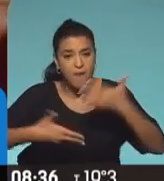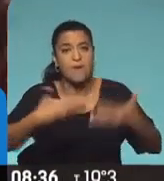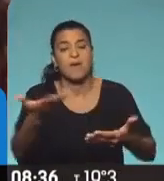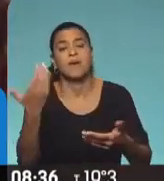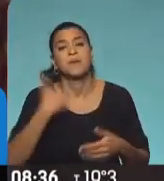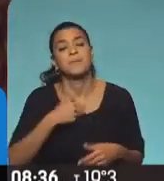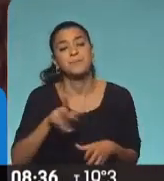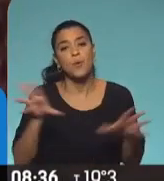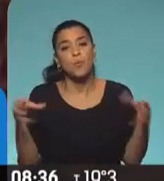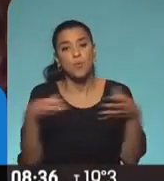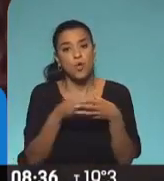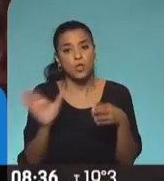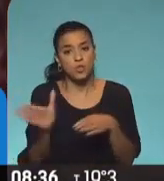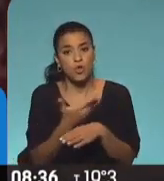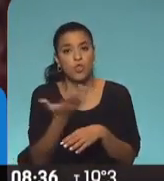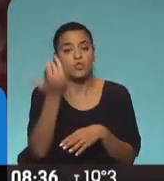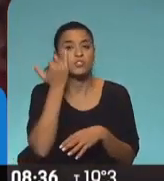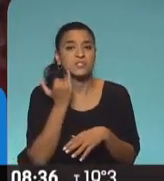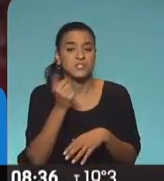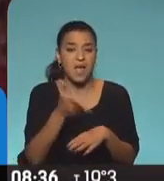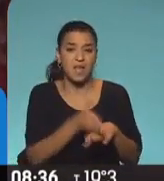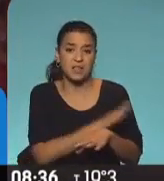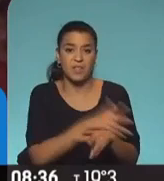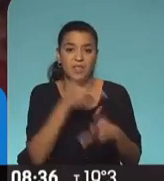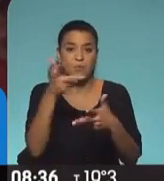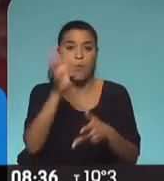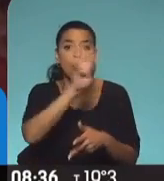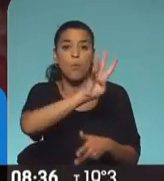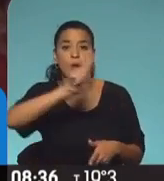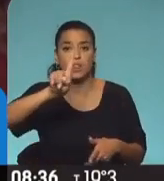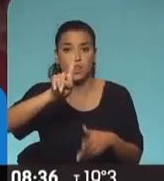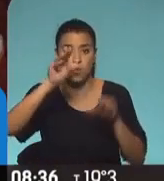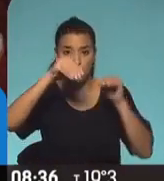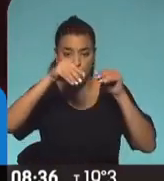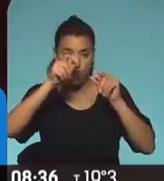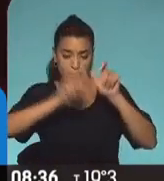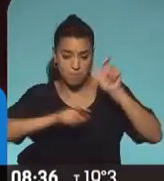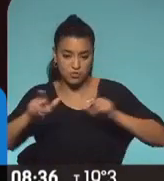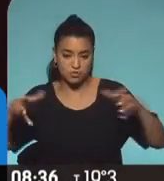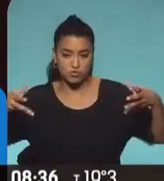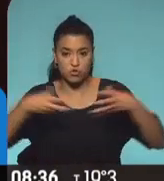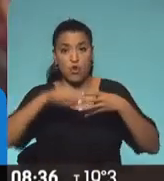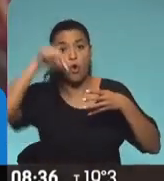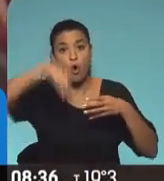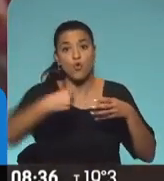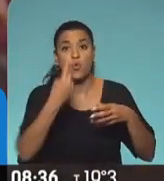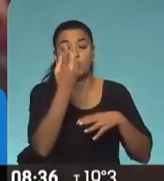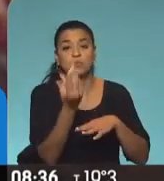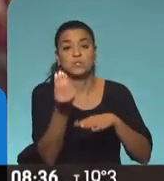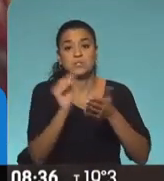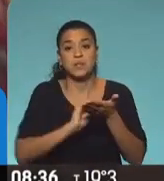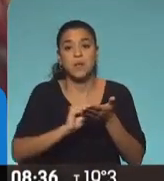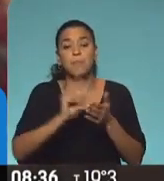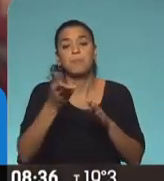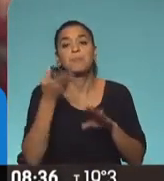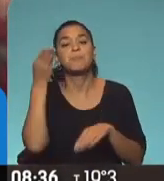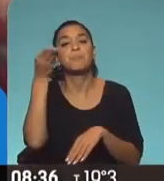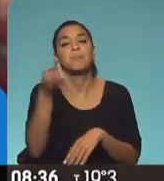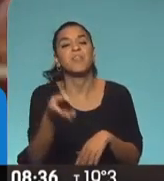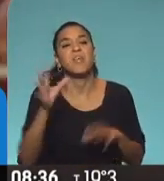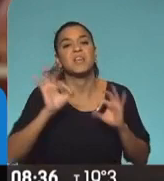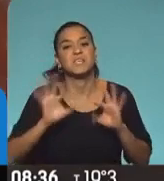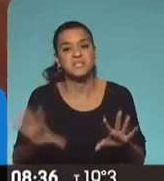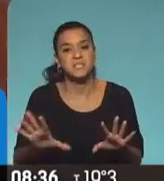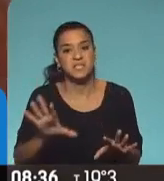del frente de todos como ya estuvimos para tener 41 integrantes hoy uno de los senadores va a pedir licencia vamos hablando